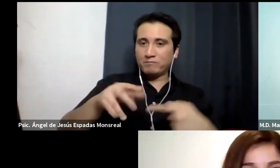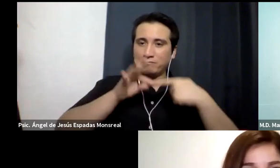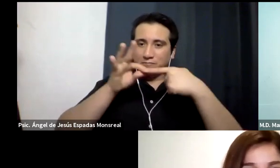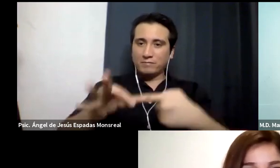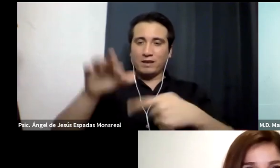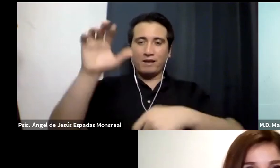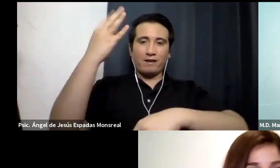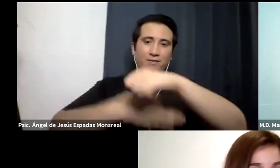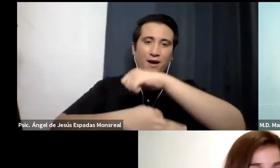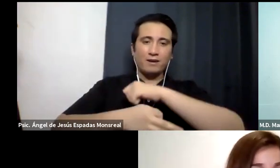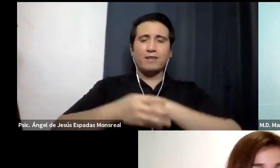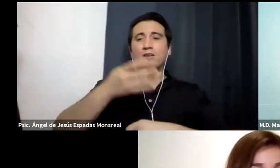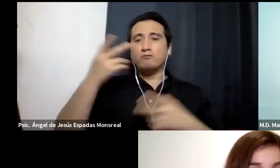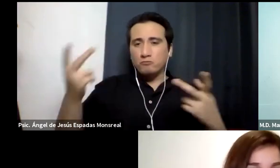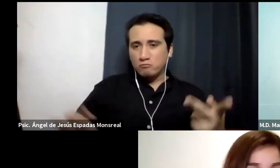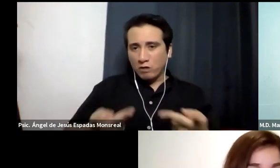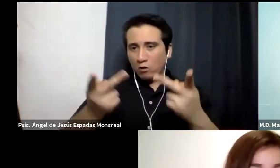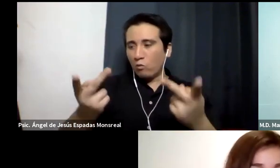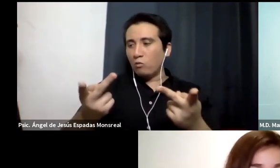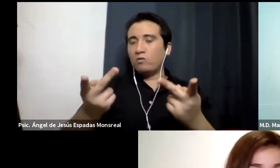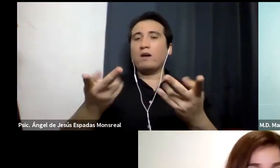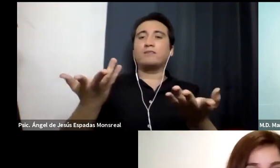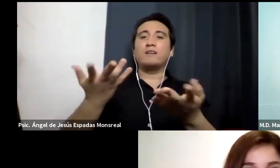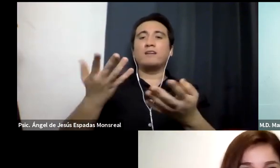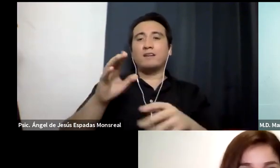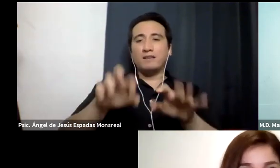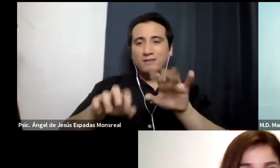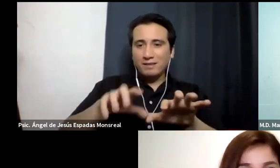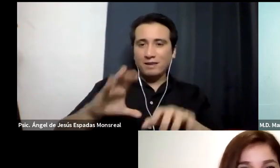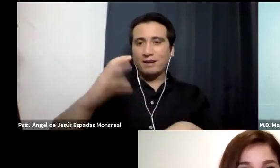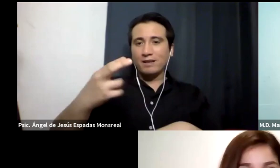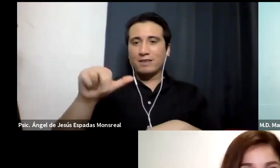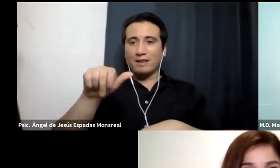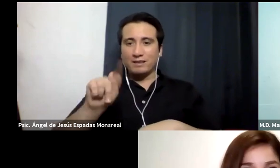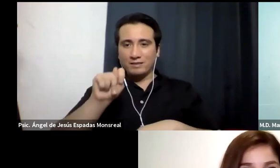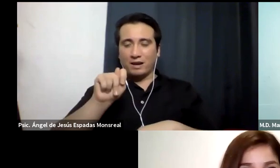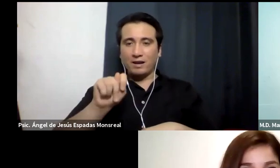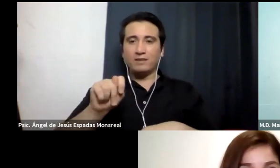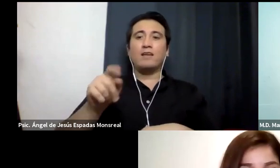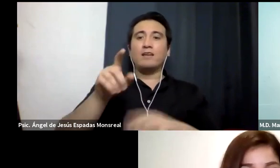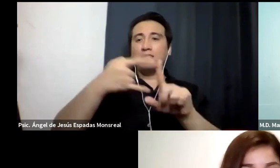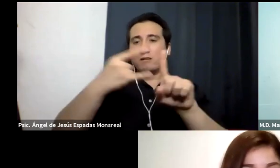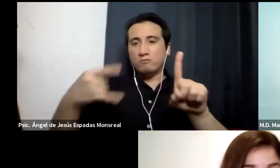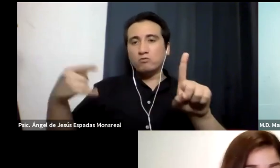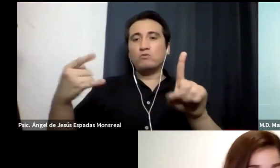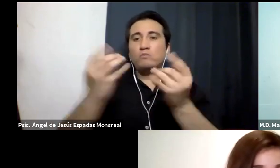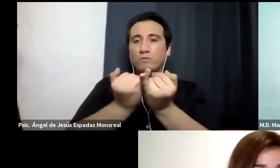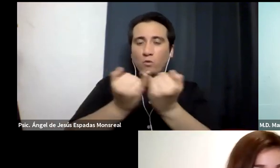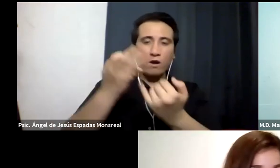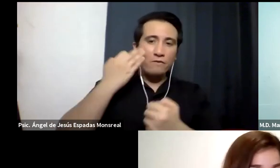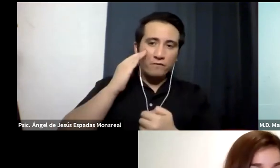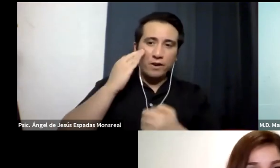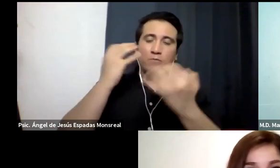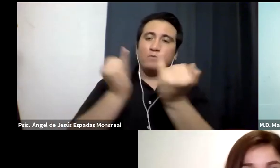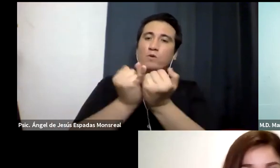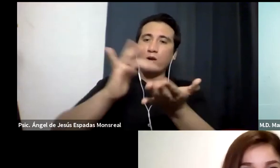Ileana para sus preguntas, tanto en el chat del Zoom como en el chat del Facebook. Agradecer también a nuestros intérpretes de lengua